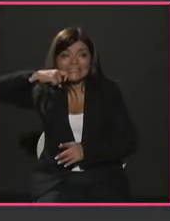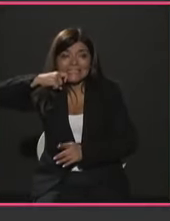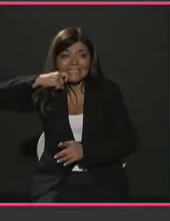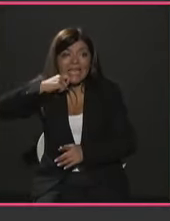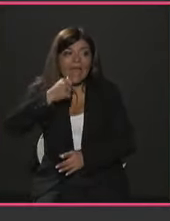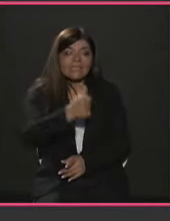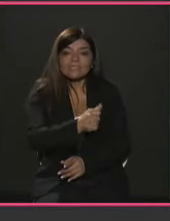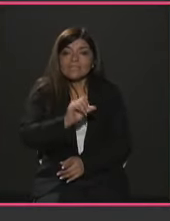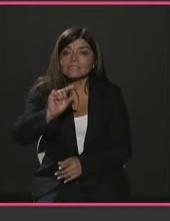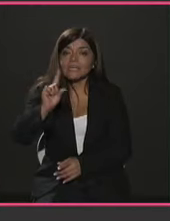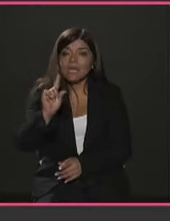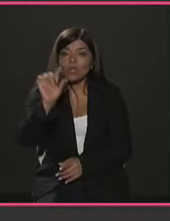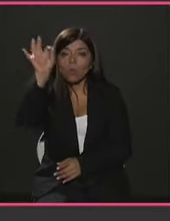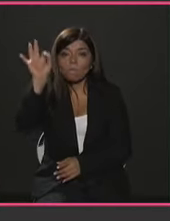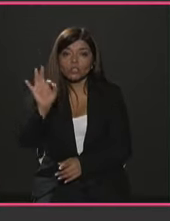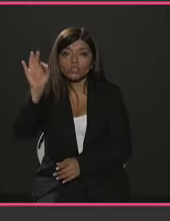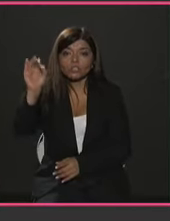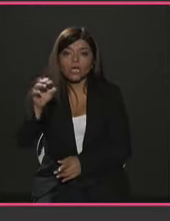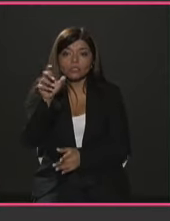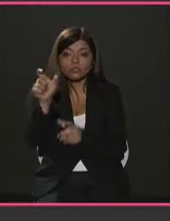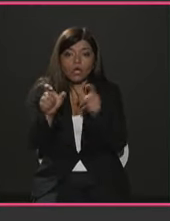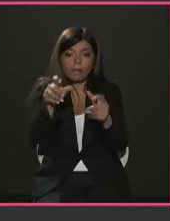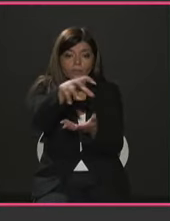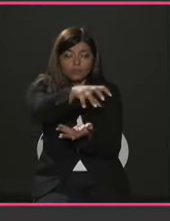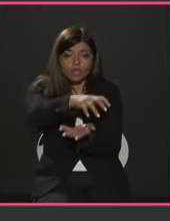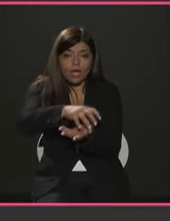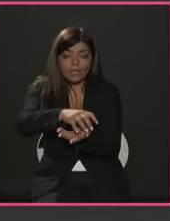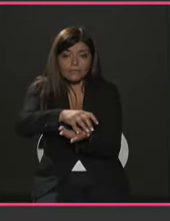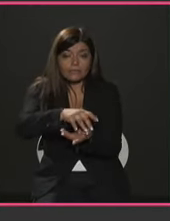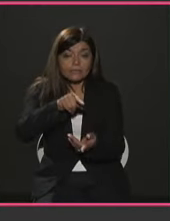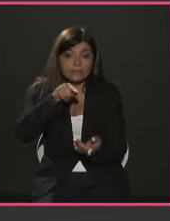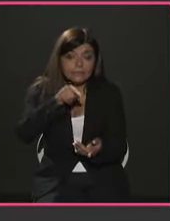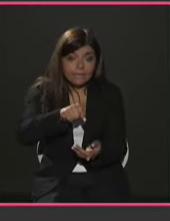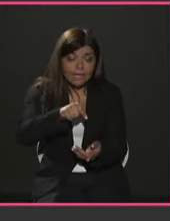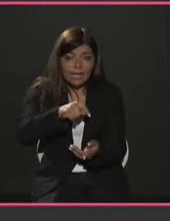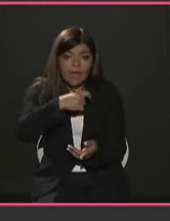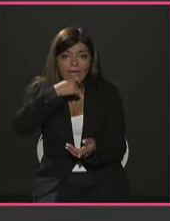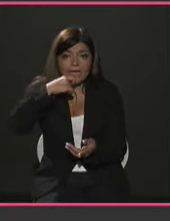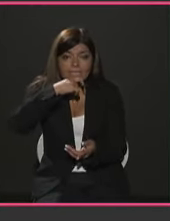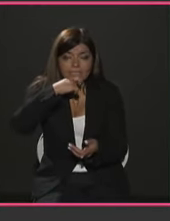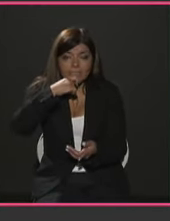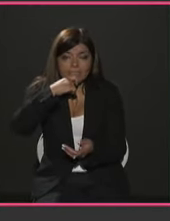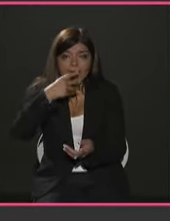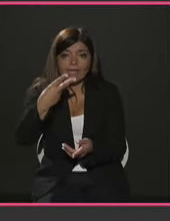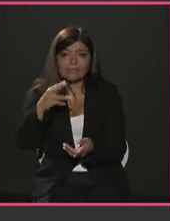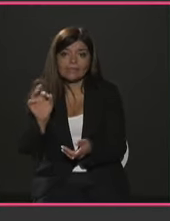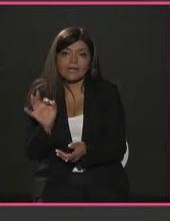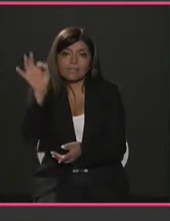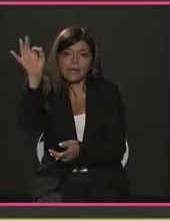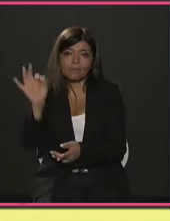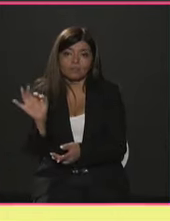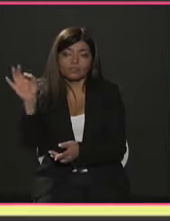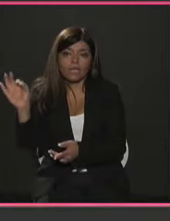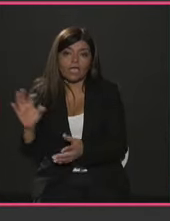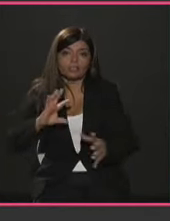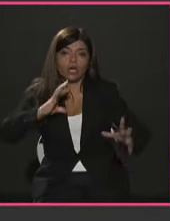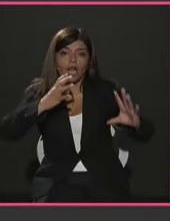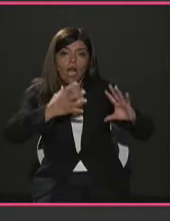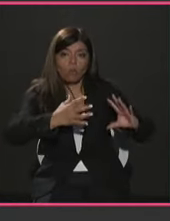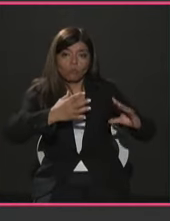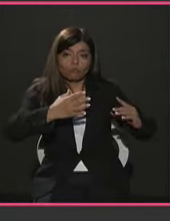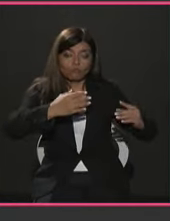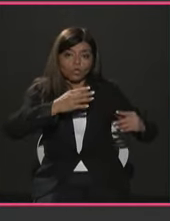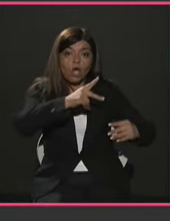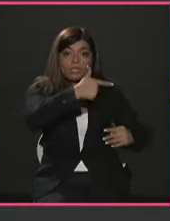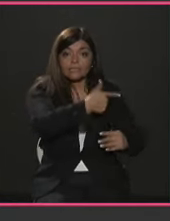61 de la población expuesta Vero del 30% en el mundo